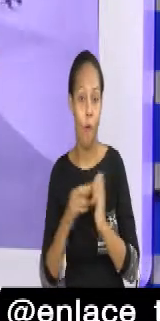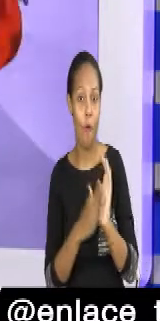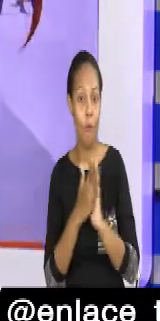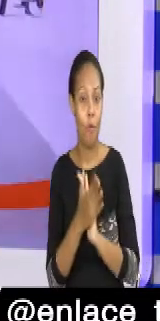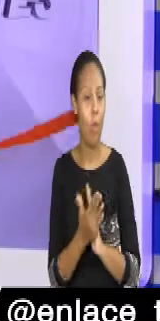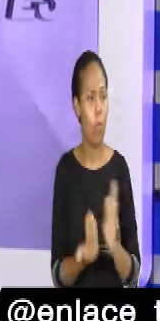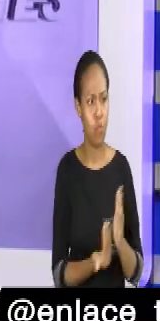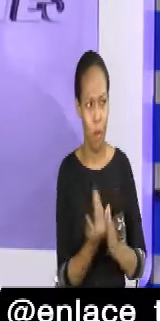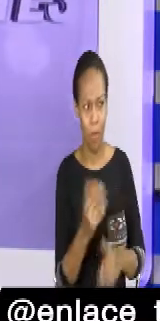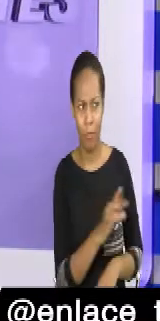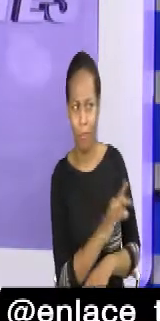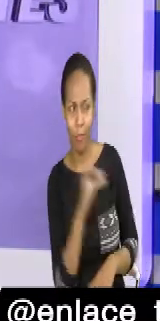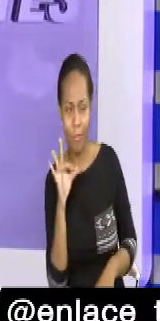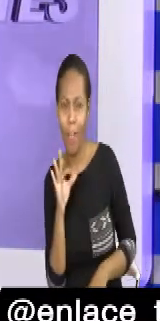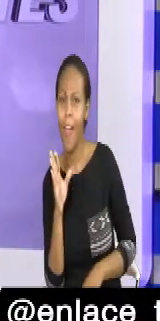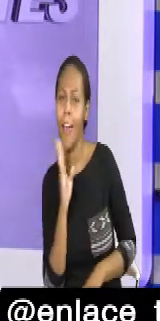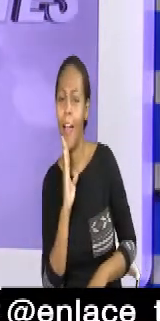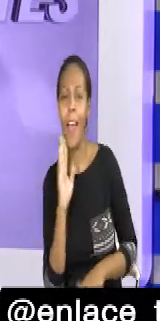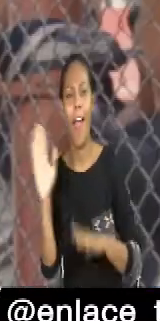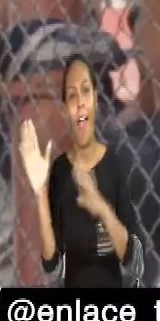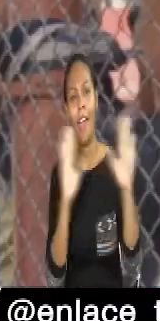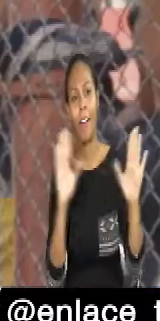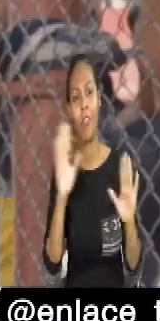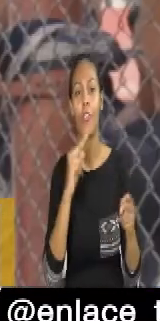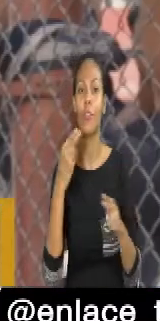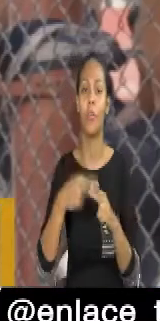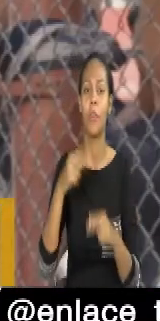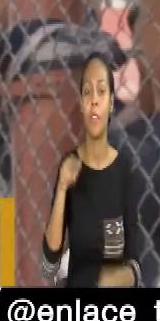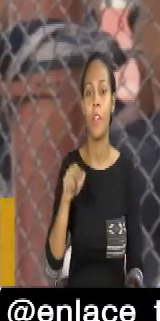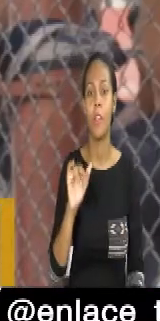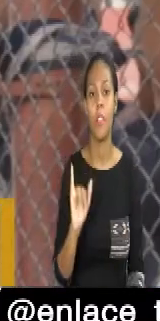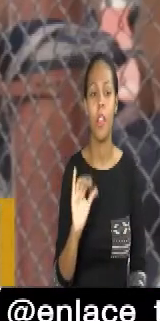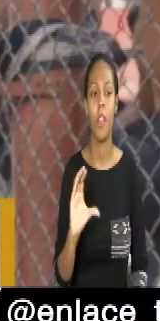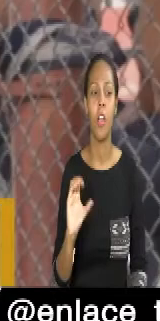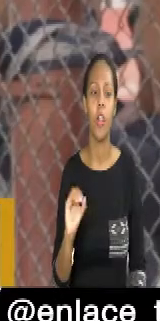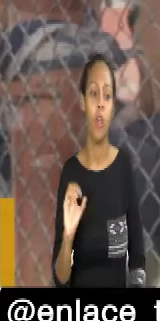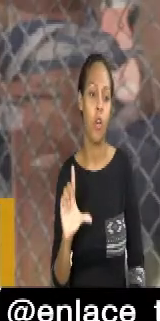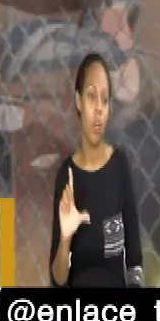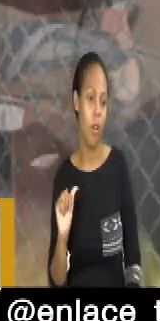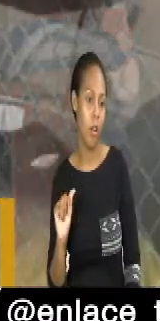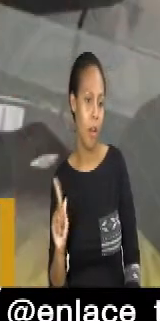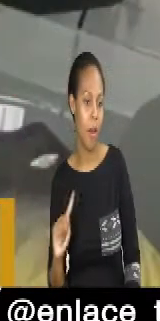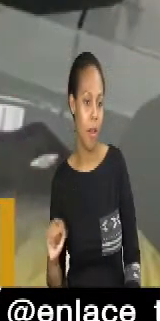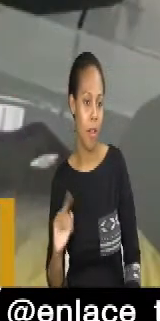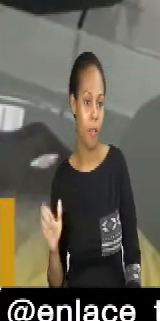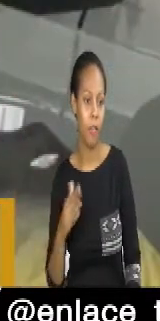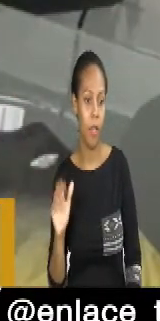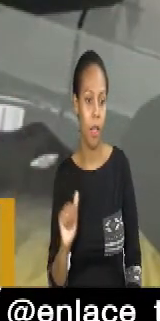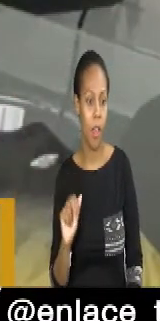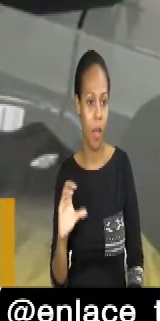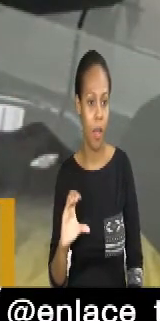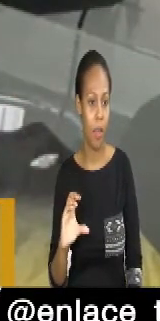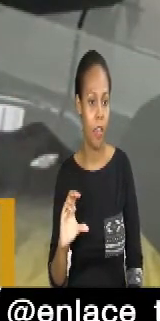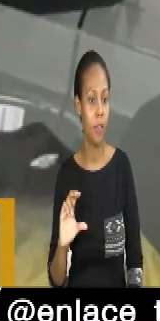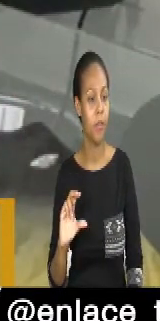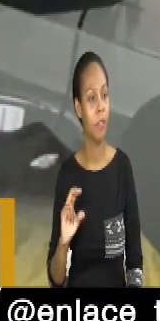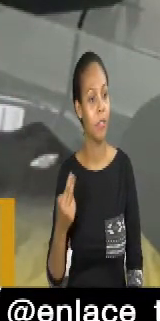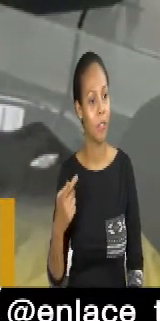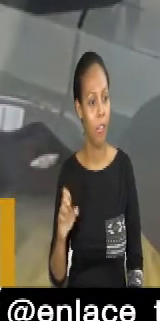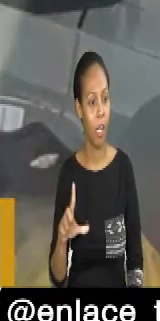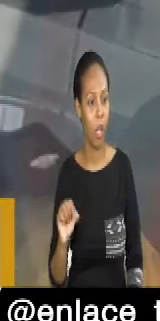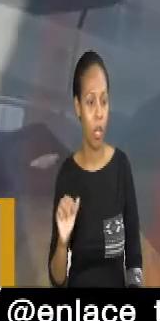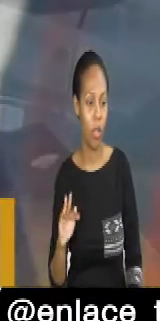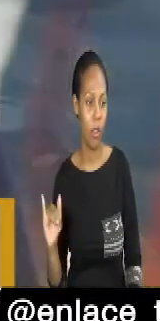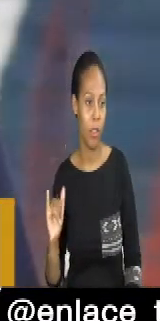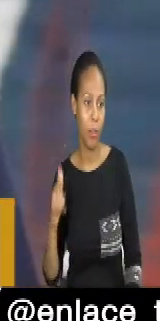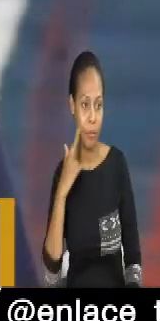del argentino Nicolás Angelotti. Nicolás Angelotti ya firmó contrato con Alianza Petrolera. El arquero llegó con su documentación al día y,